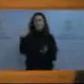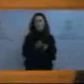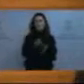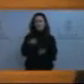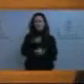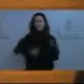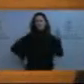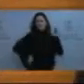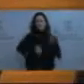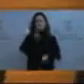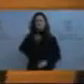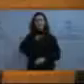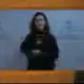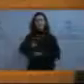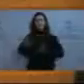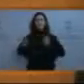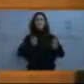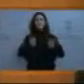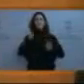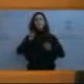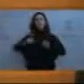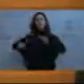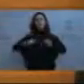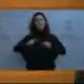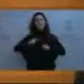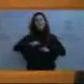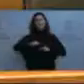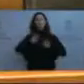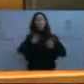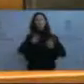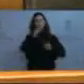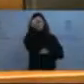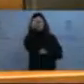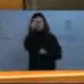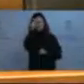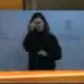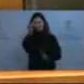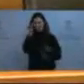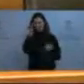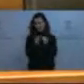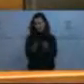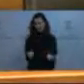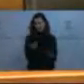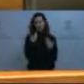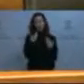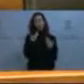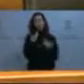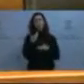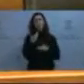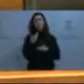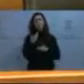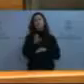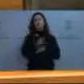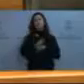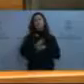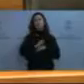el pago de un máster solo para formar a su director gerente? Gracias, señoría. Tiene la palabra el Consejo de Gobierno.